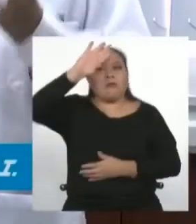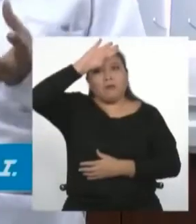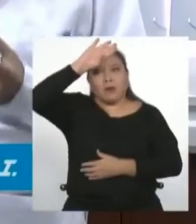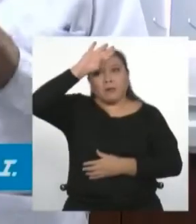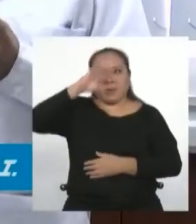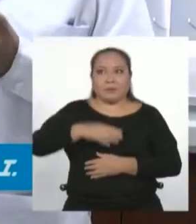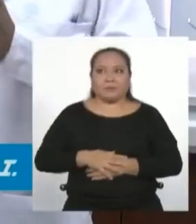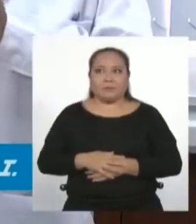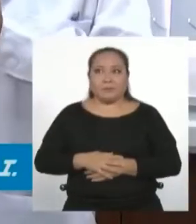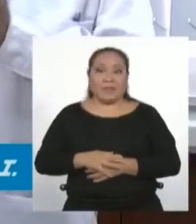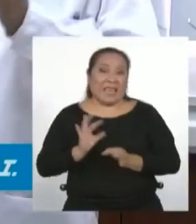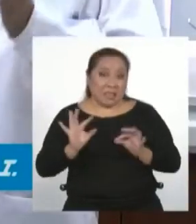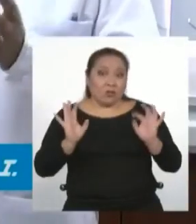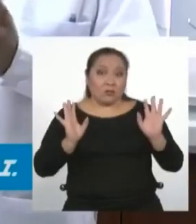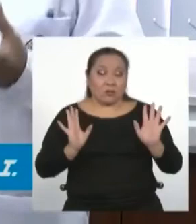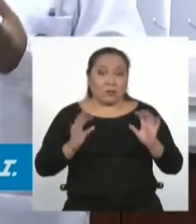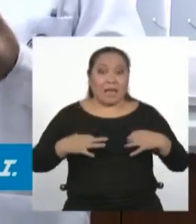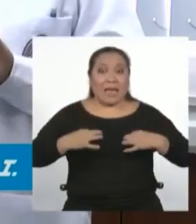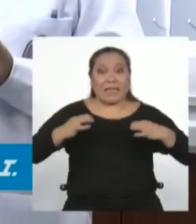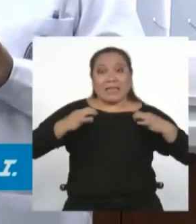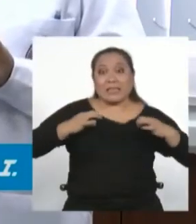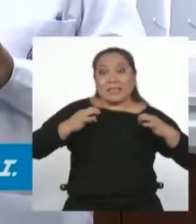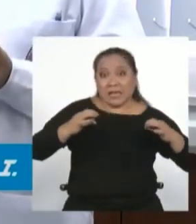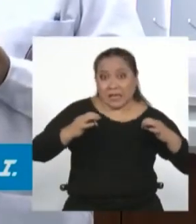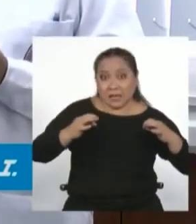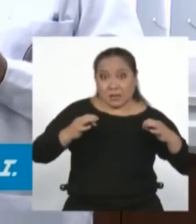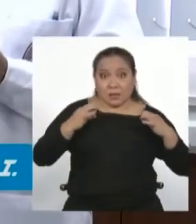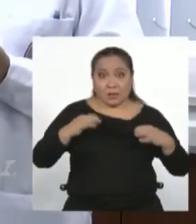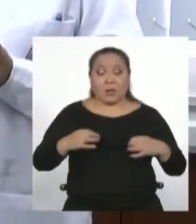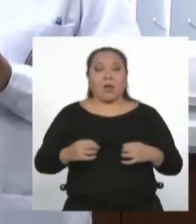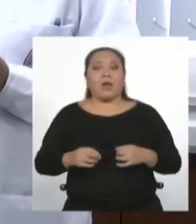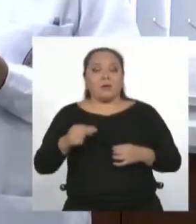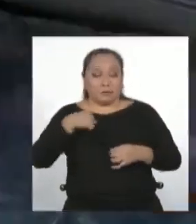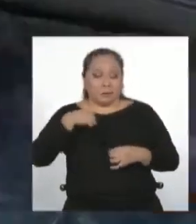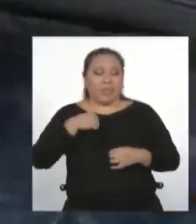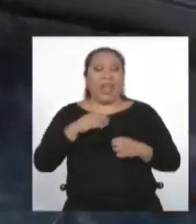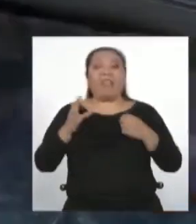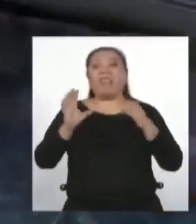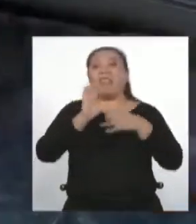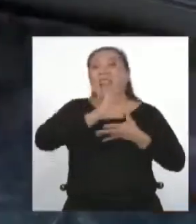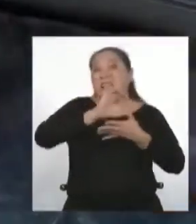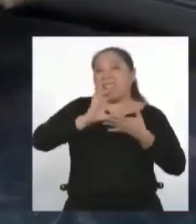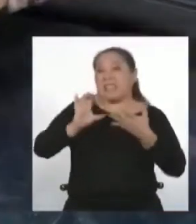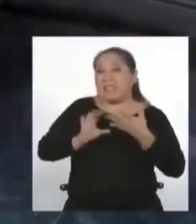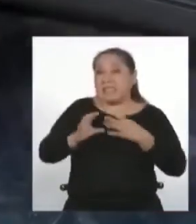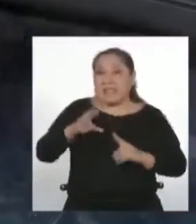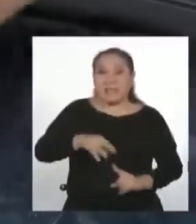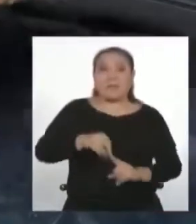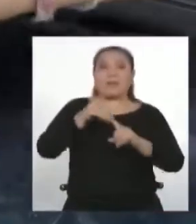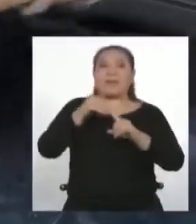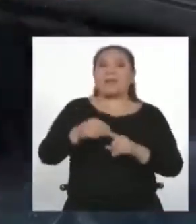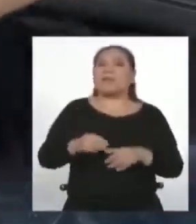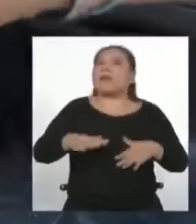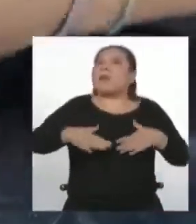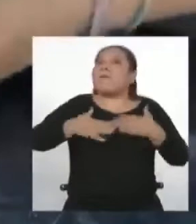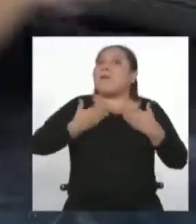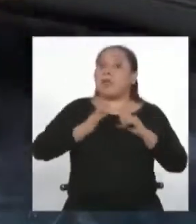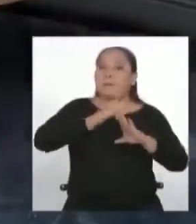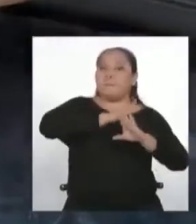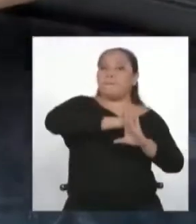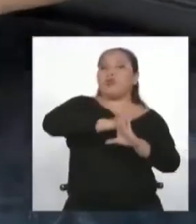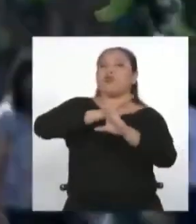un textil, específicamente algodón, adquiera propiedades especiales, como la capacidad de proteger de